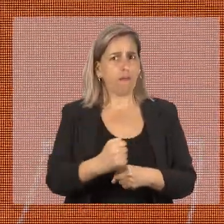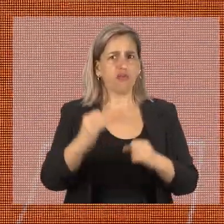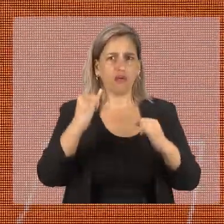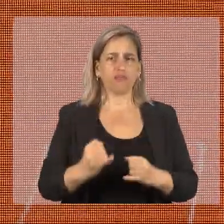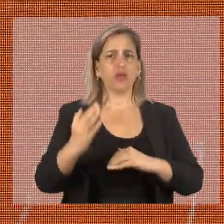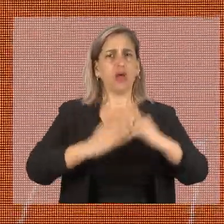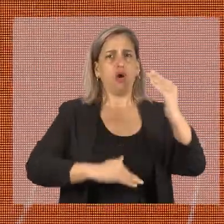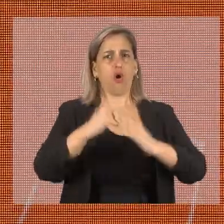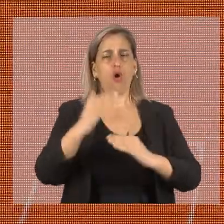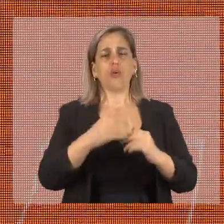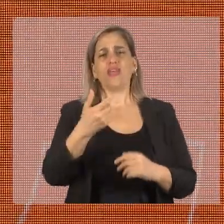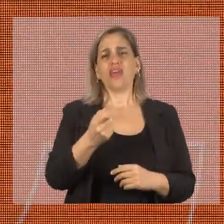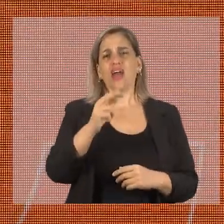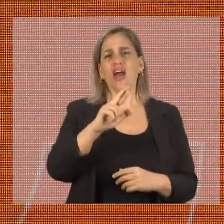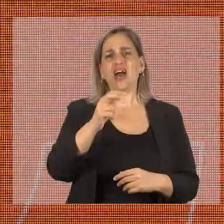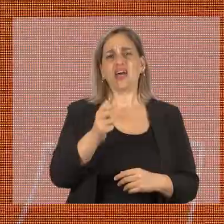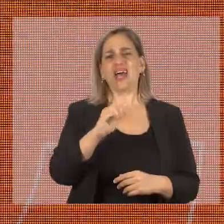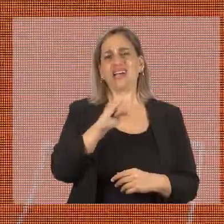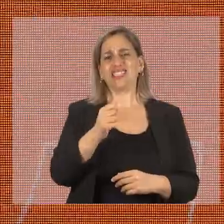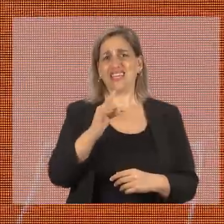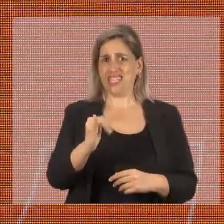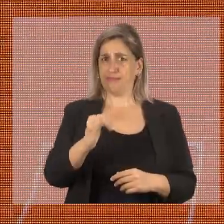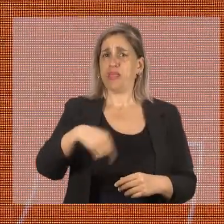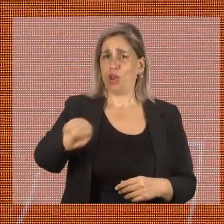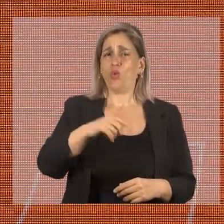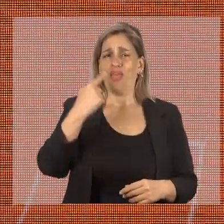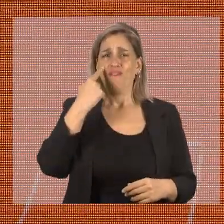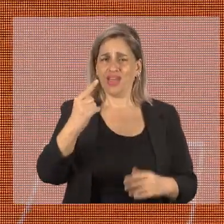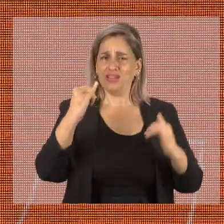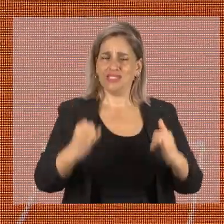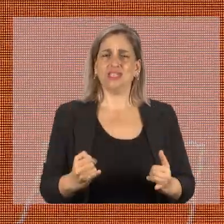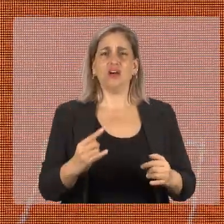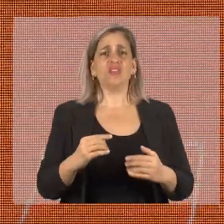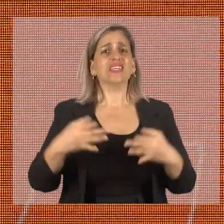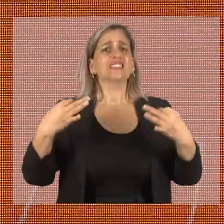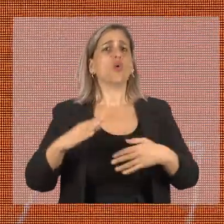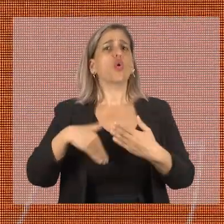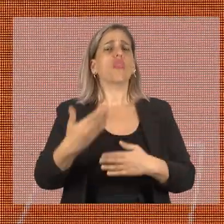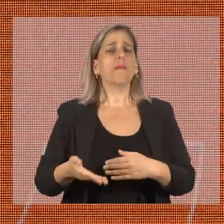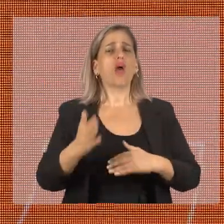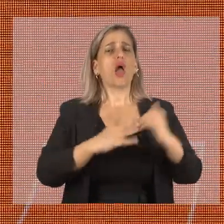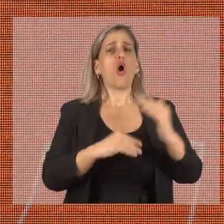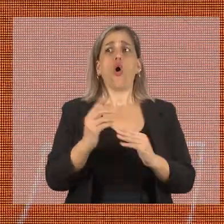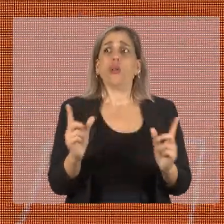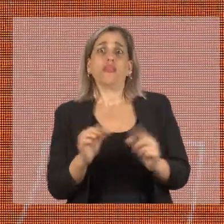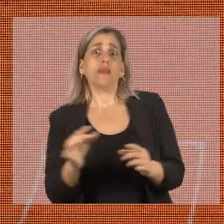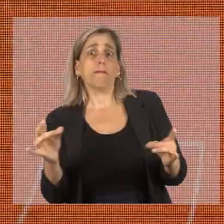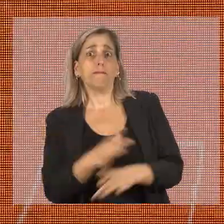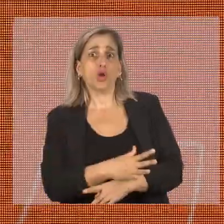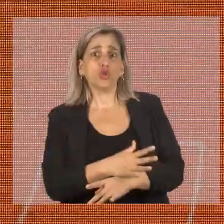aprobado la obra de Arasatí, que para darle la dimensión que tiene, seguramente después de esa obra, cuando se